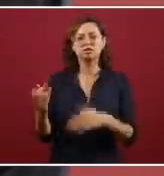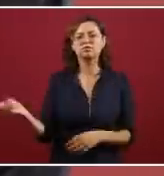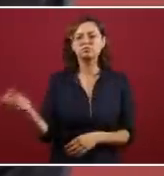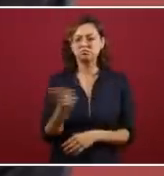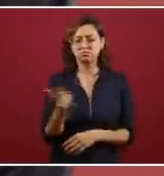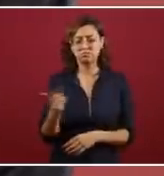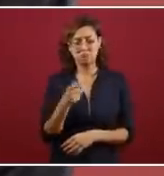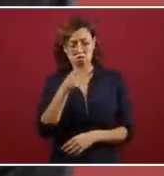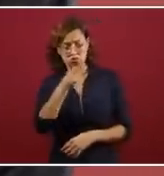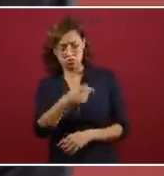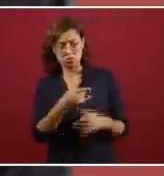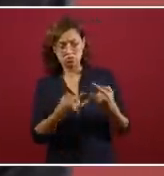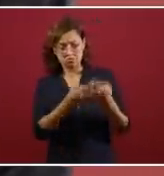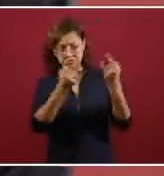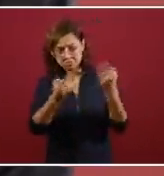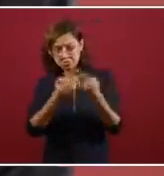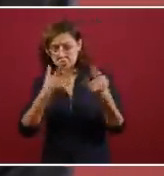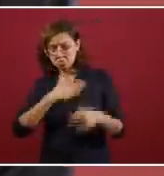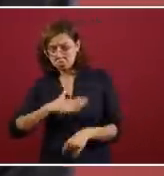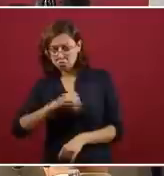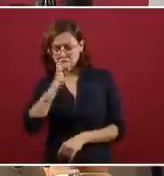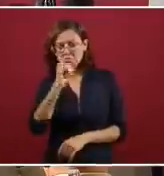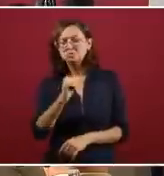ellos van a atender esto.